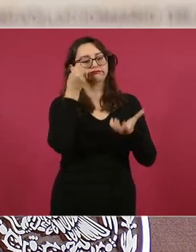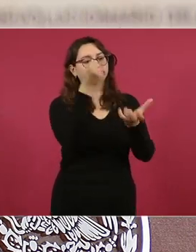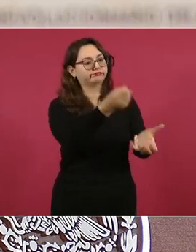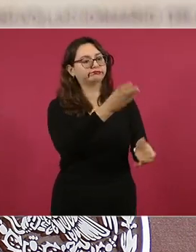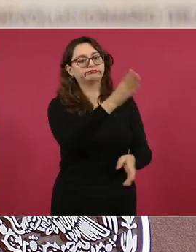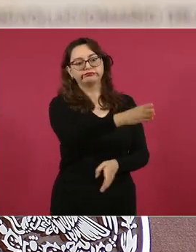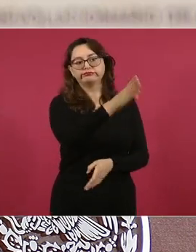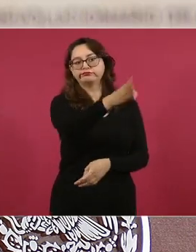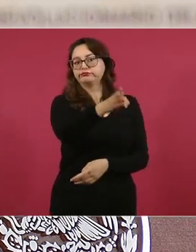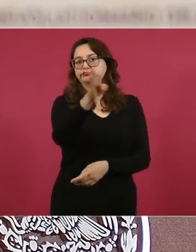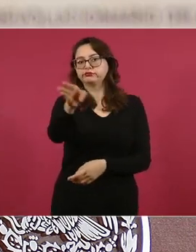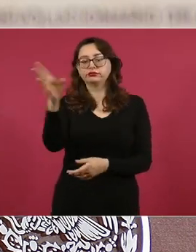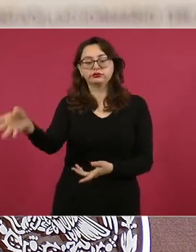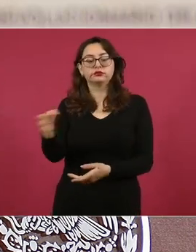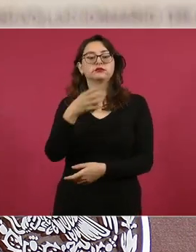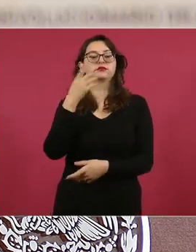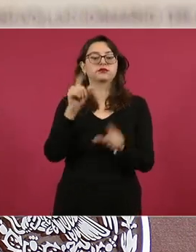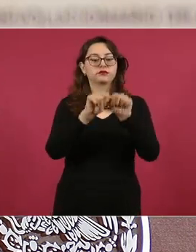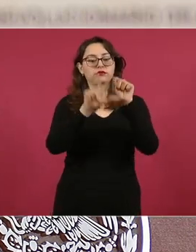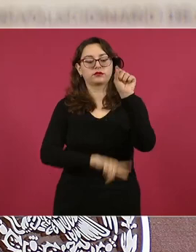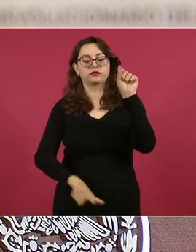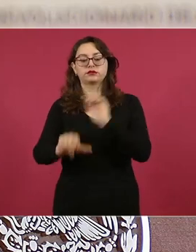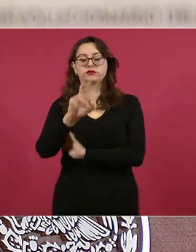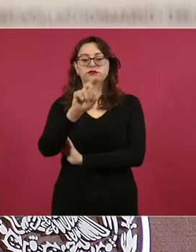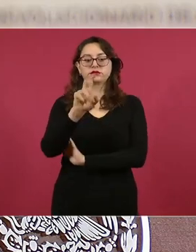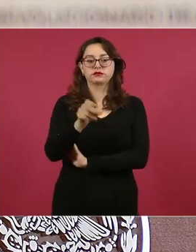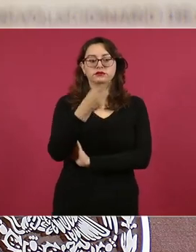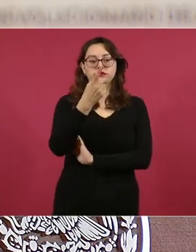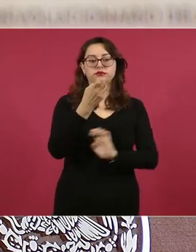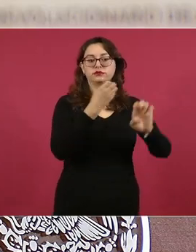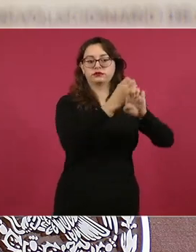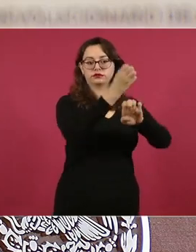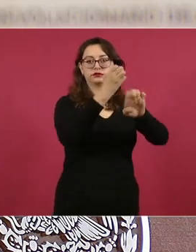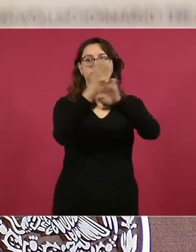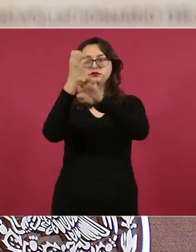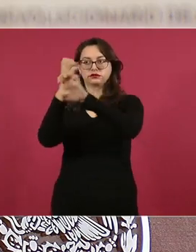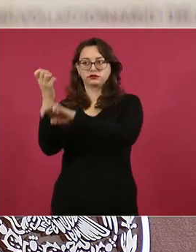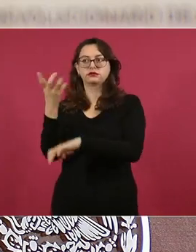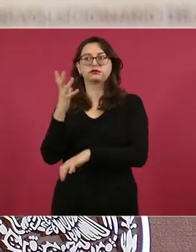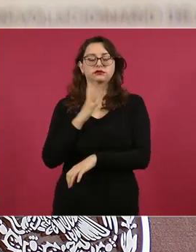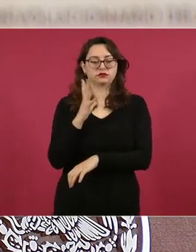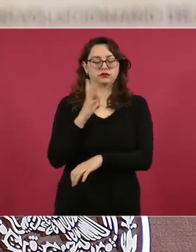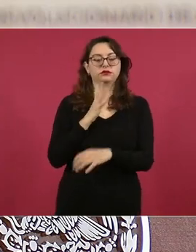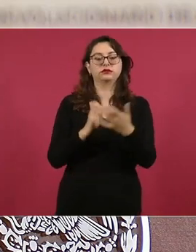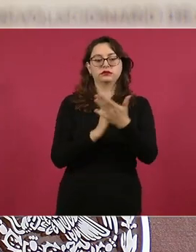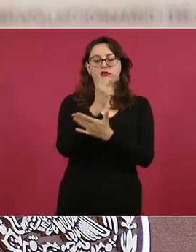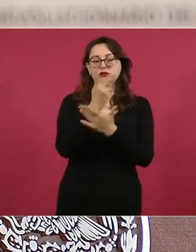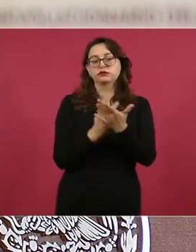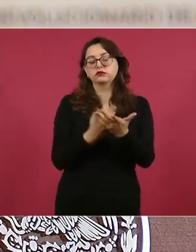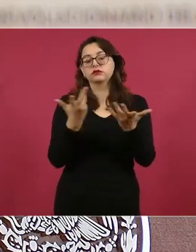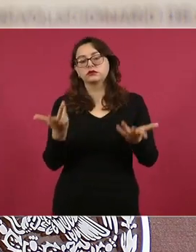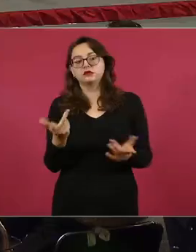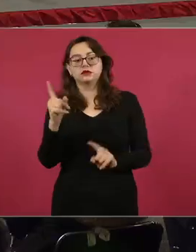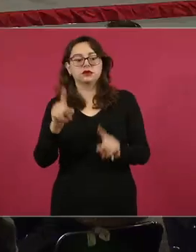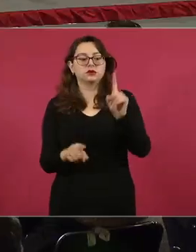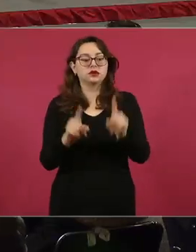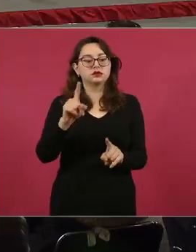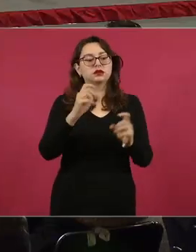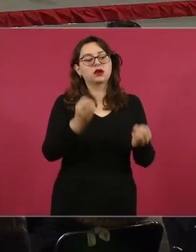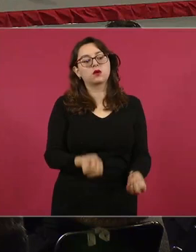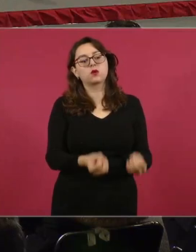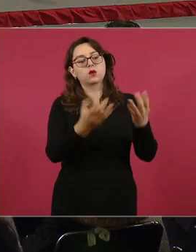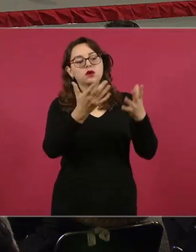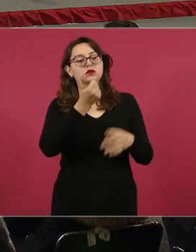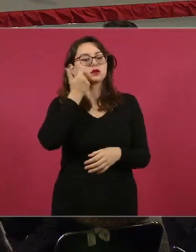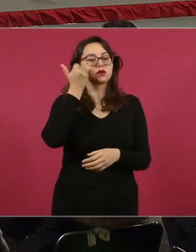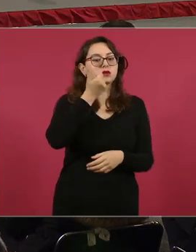públicas de educación básica en las 31 entidades de cobertura del programa. Este recurso se entrega dependiendo de la cantidad de alumnos que